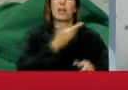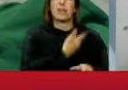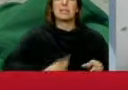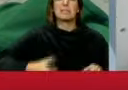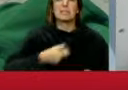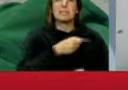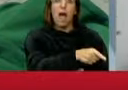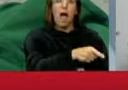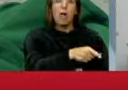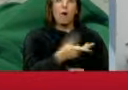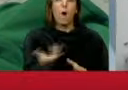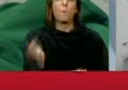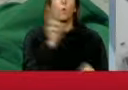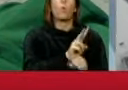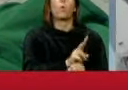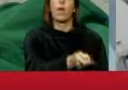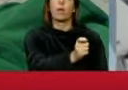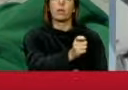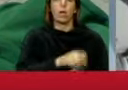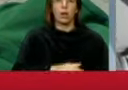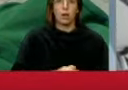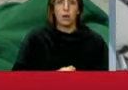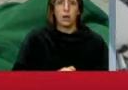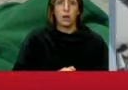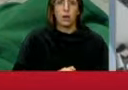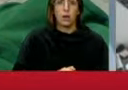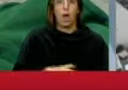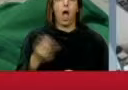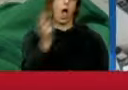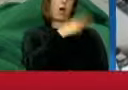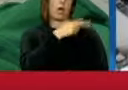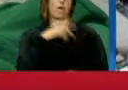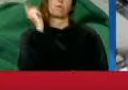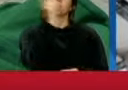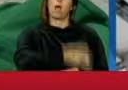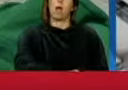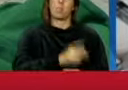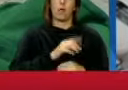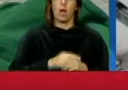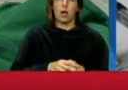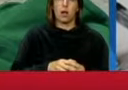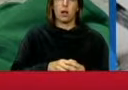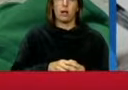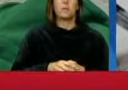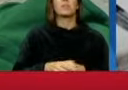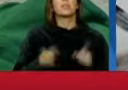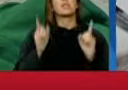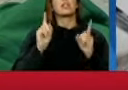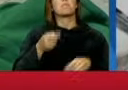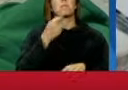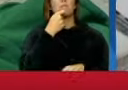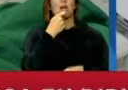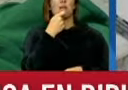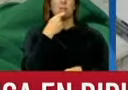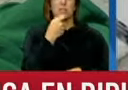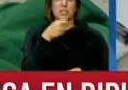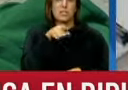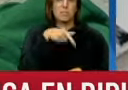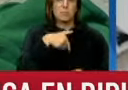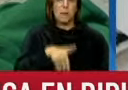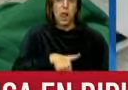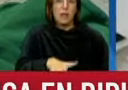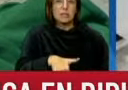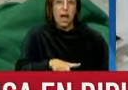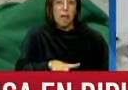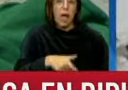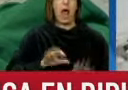¿No es cierto? Se te pasa automáticamente, ¿no? Cuando lo definen como un chanta, cerrás los ojos,